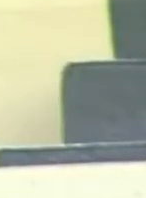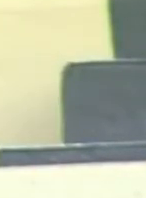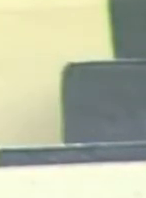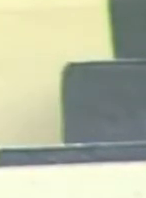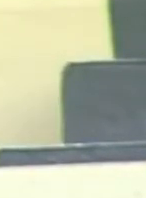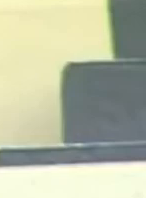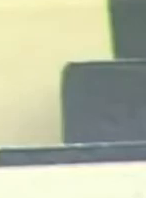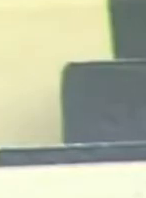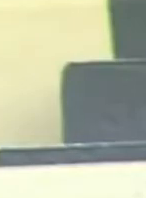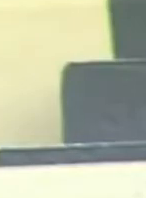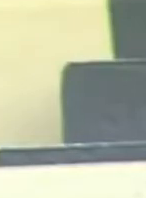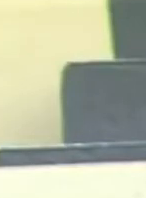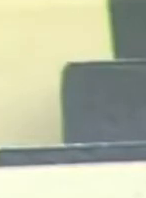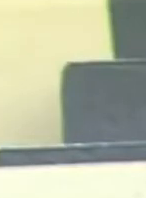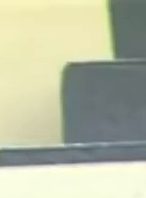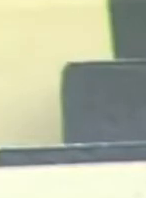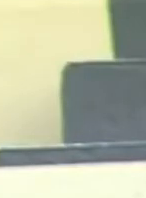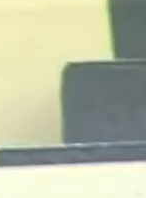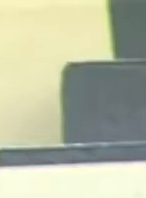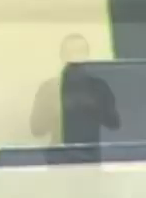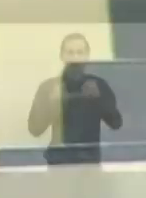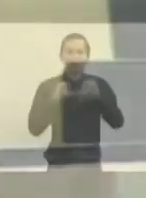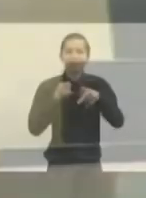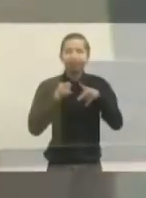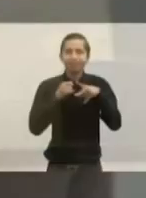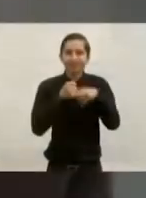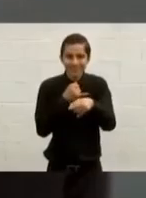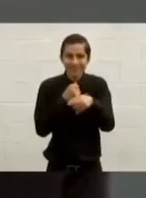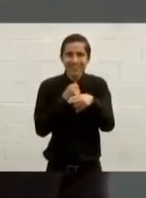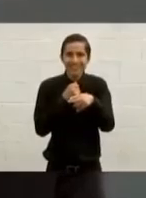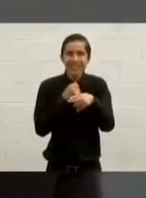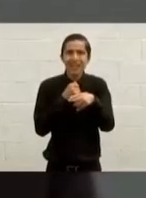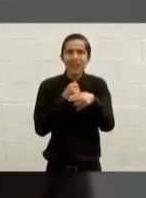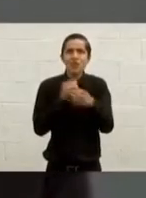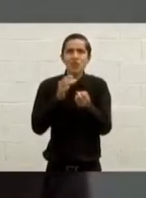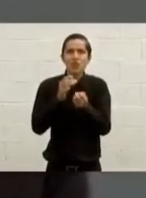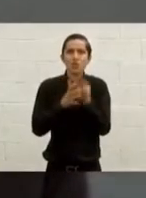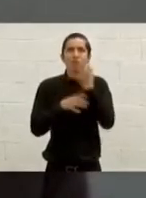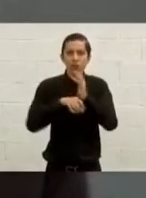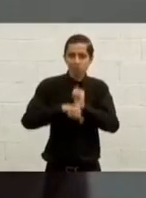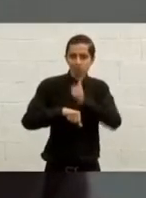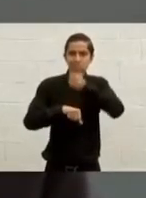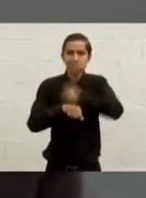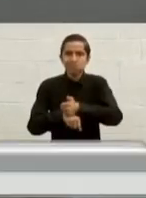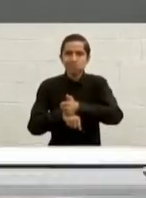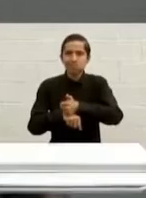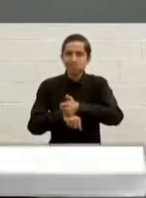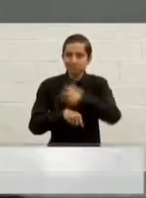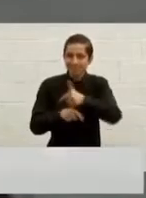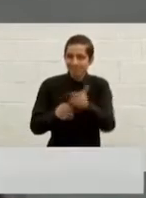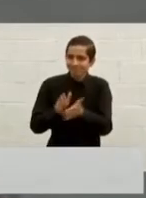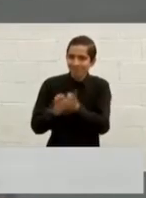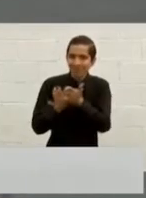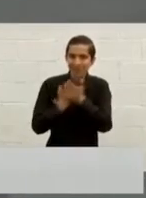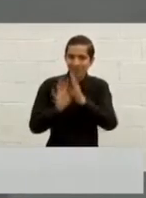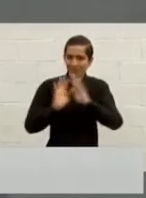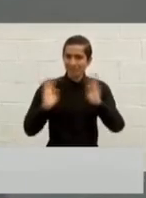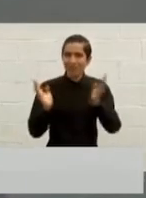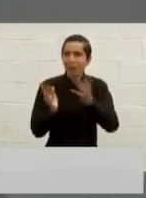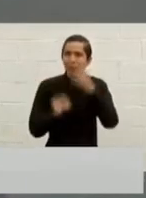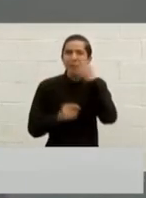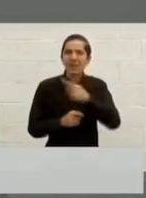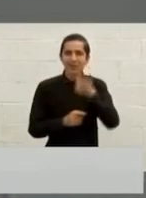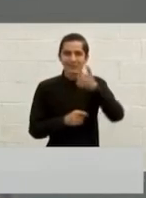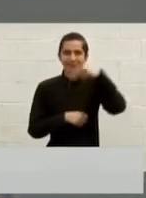revierten. Y de ahí viene literalmente el caca, que ya es un término de búsqueda dentro de Siri. Entonces, esas son de las cosas que sí tendría